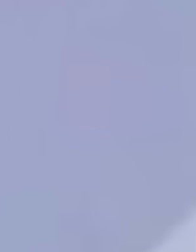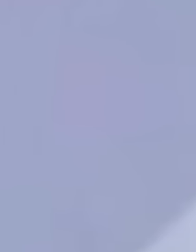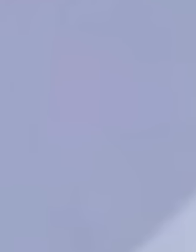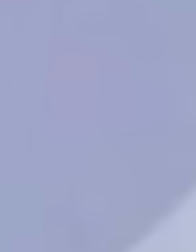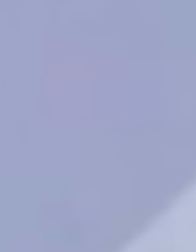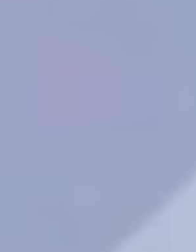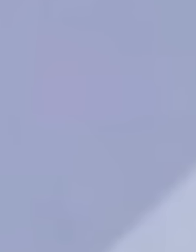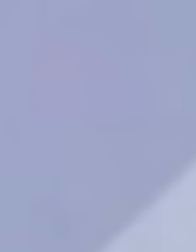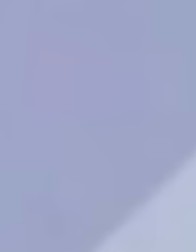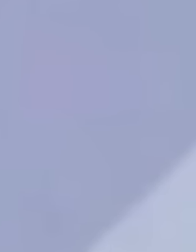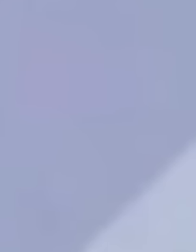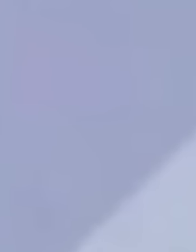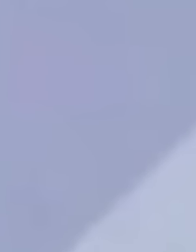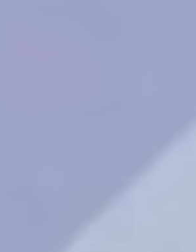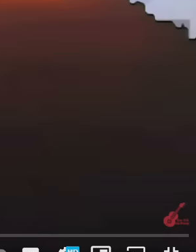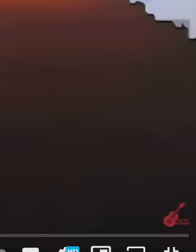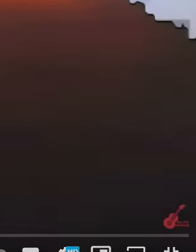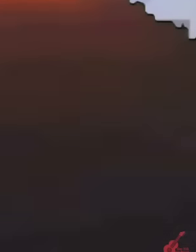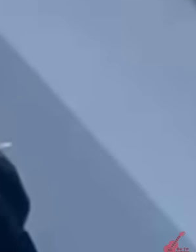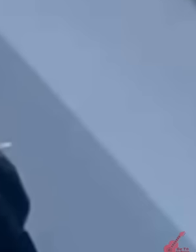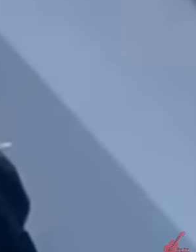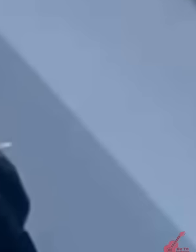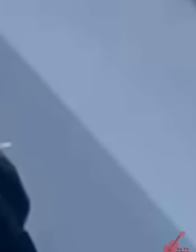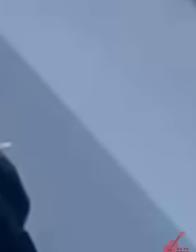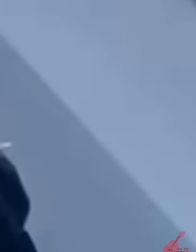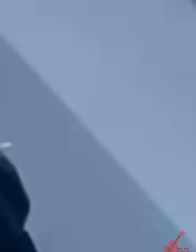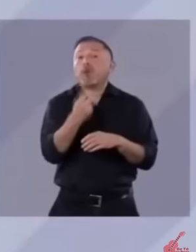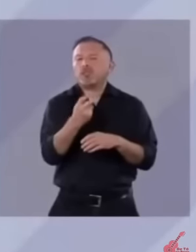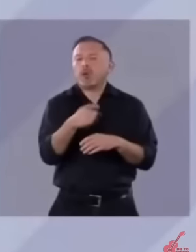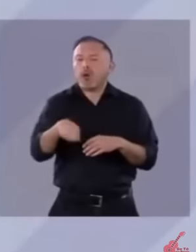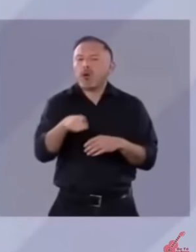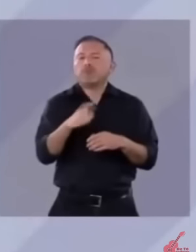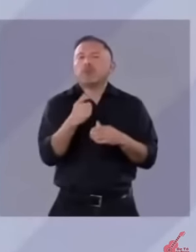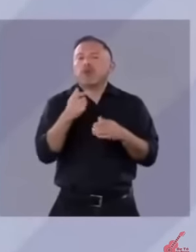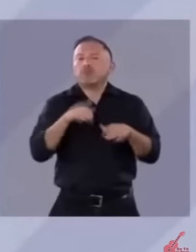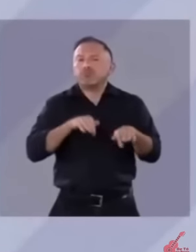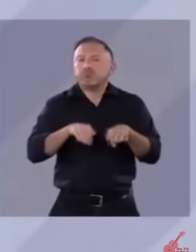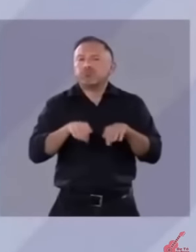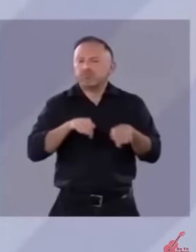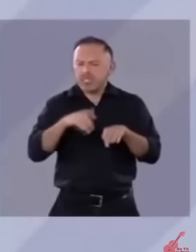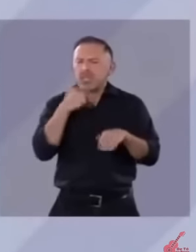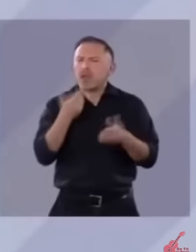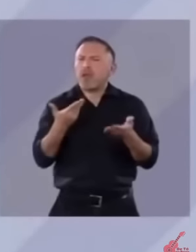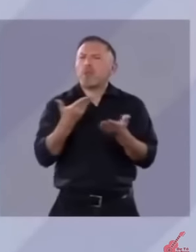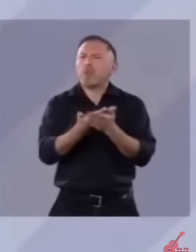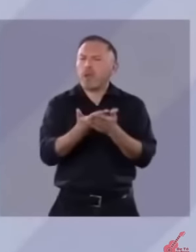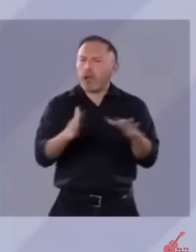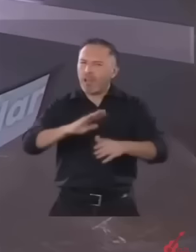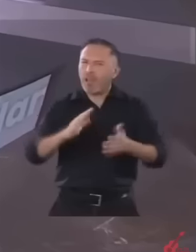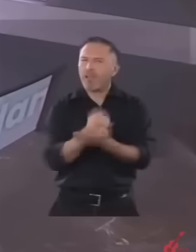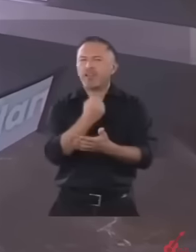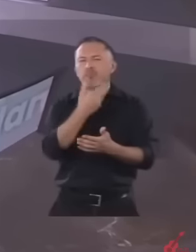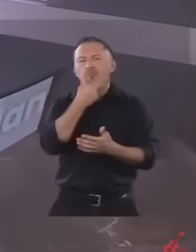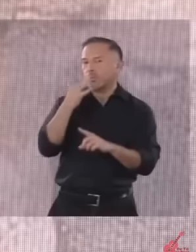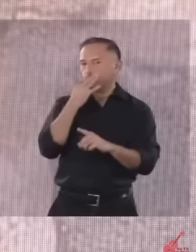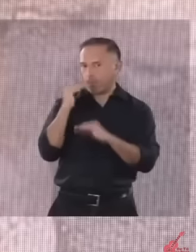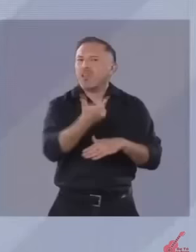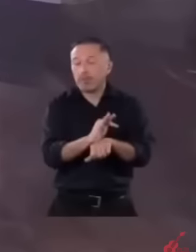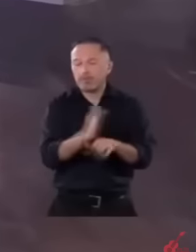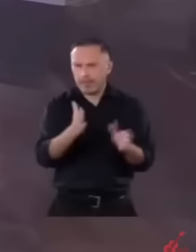la semana de salario mínimo. Un volcán. Yo estoy de acuerdo. Y además, un salario mínimo de 2 pizzas a la semana. Xochitl